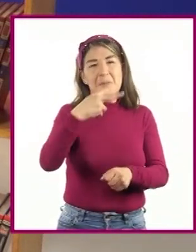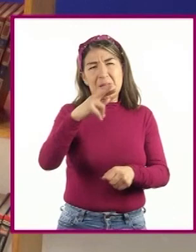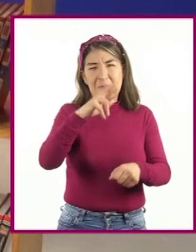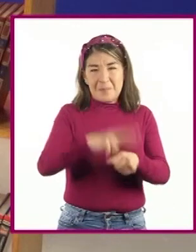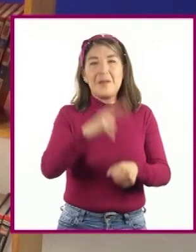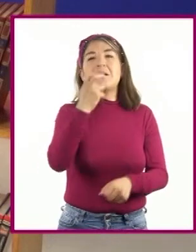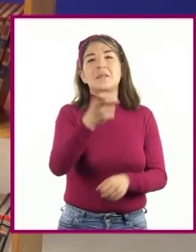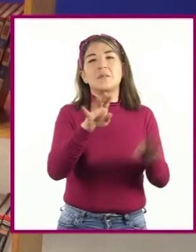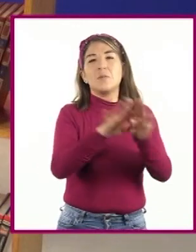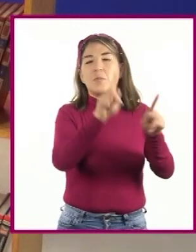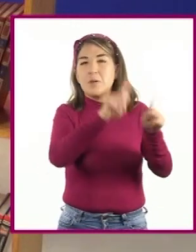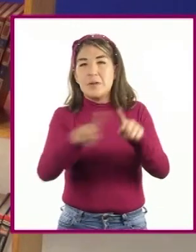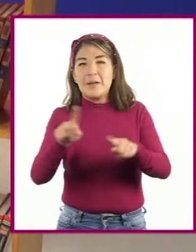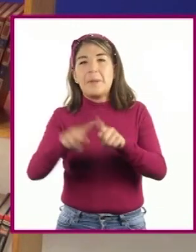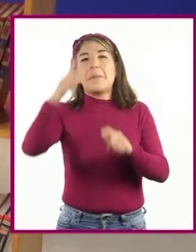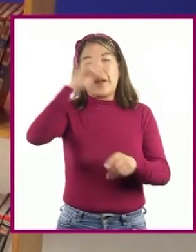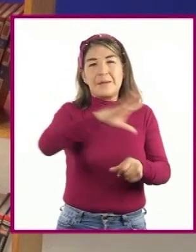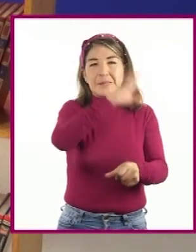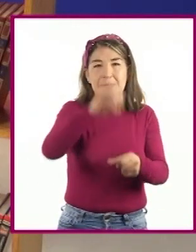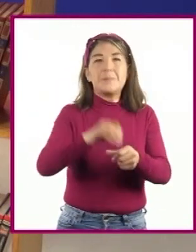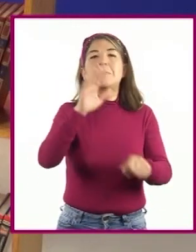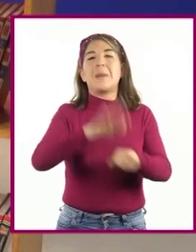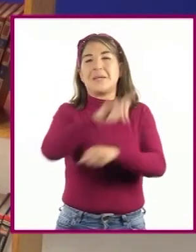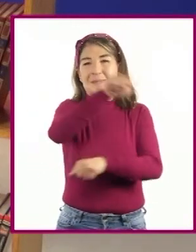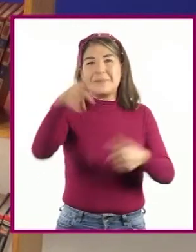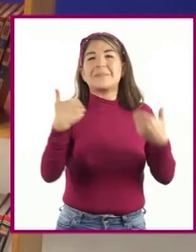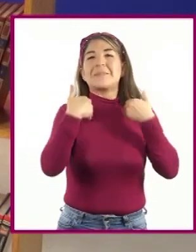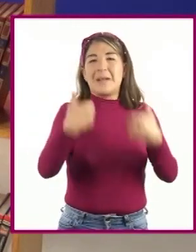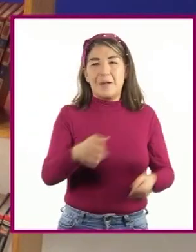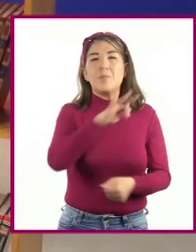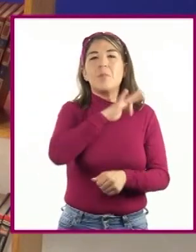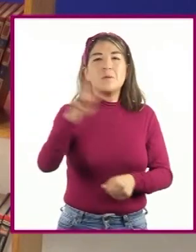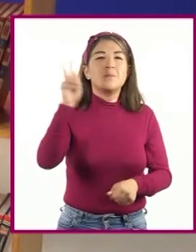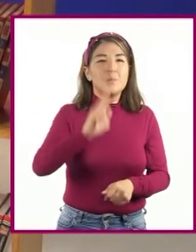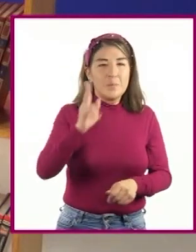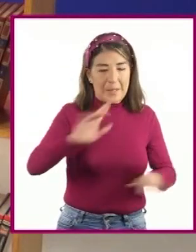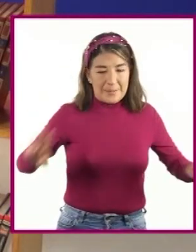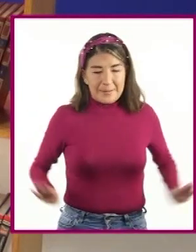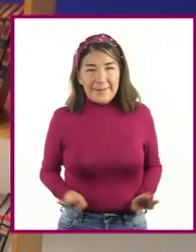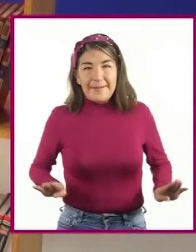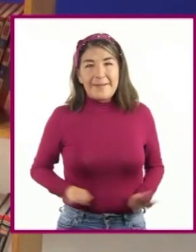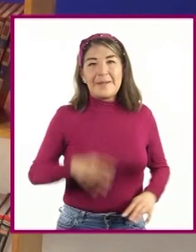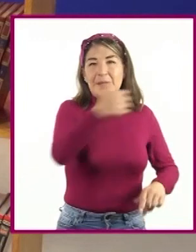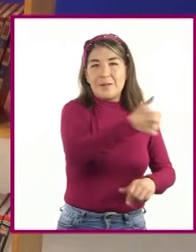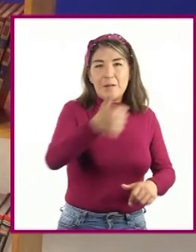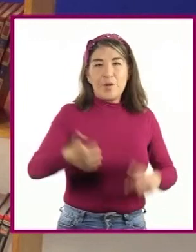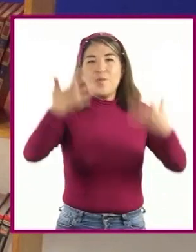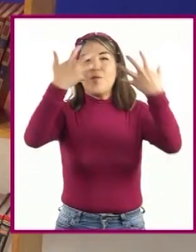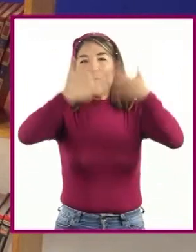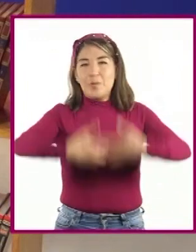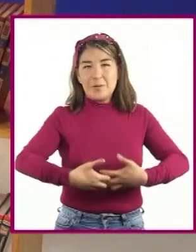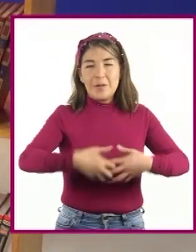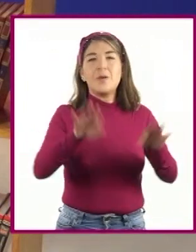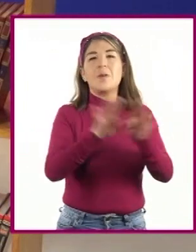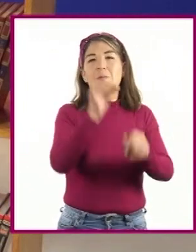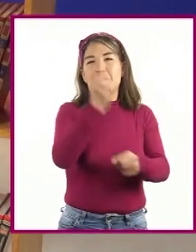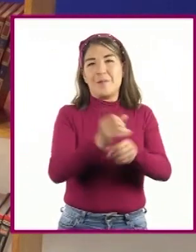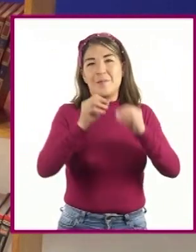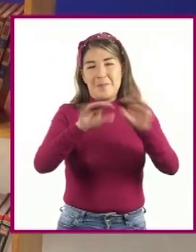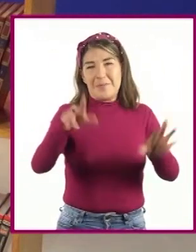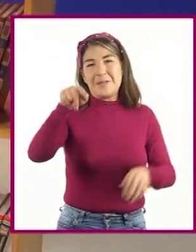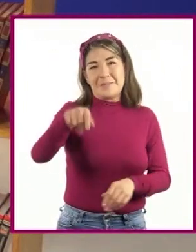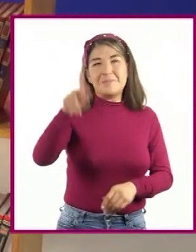Lo anterior para que cuenten con más elementos y podamos analizar características y función de los informes